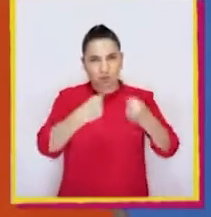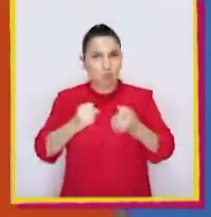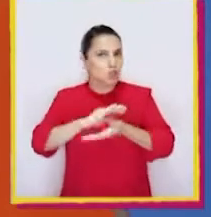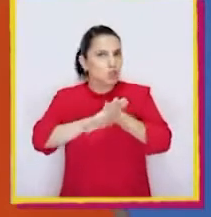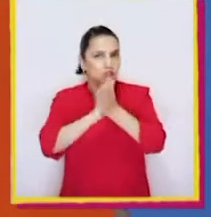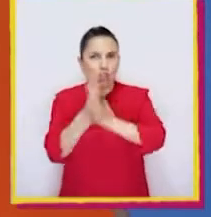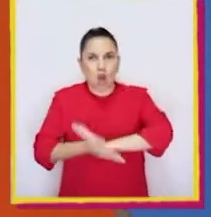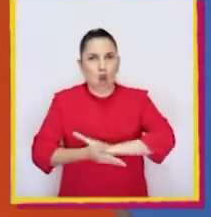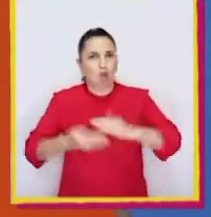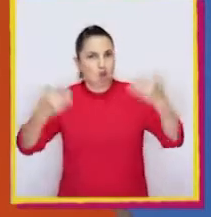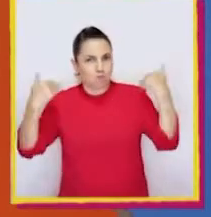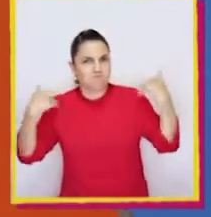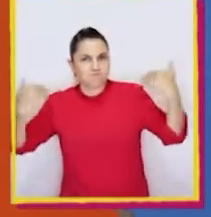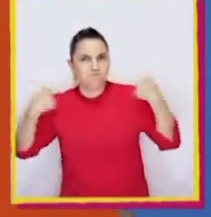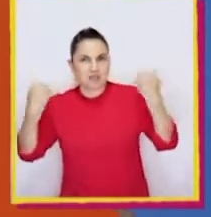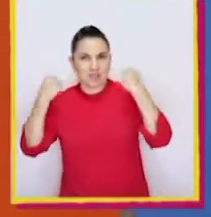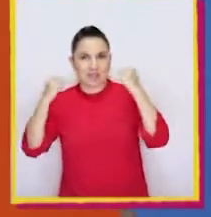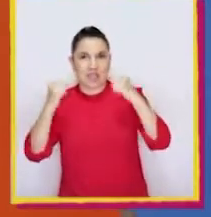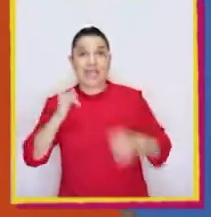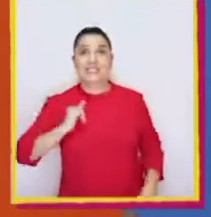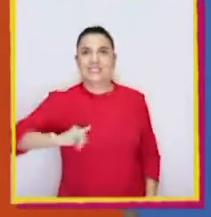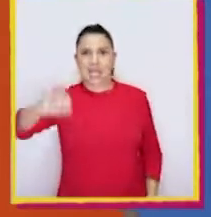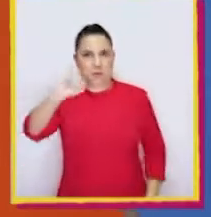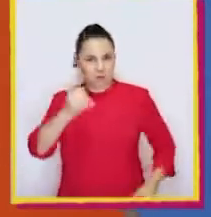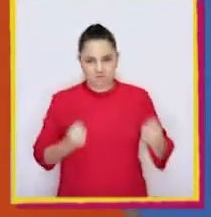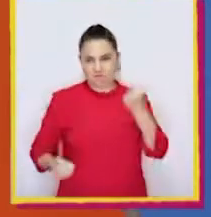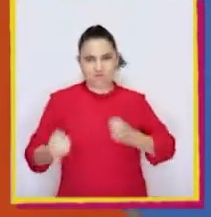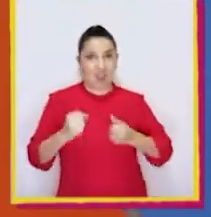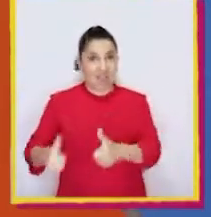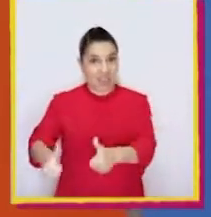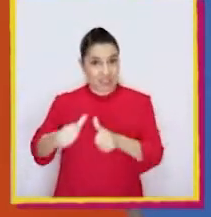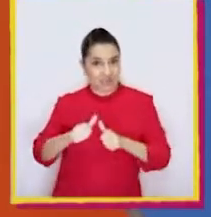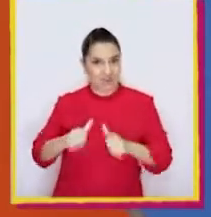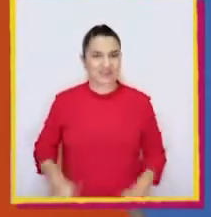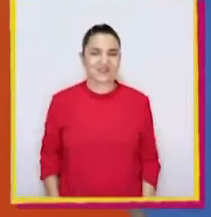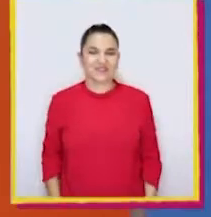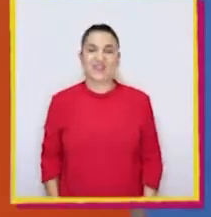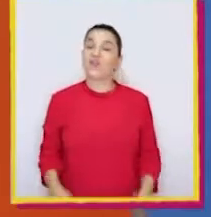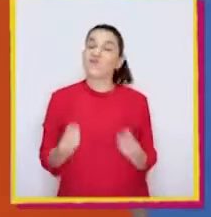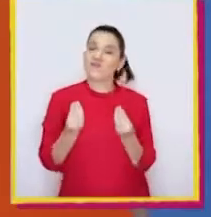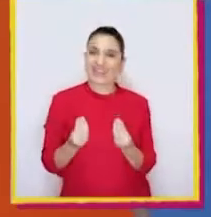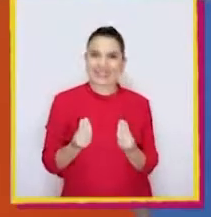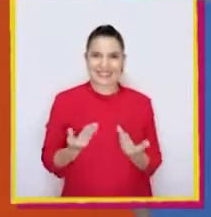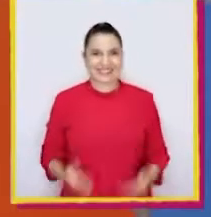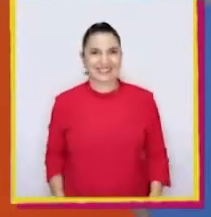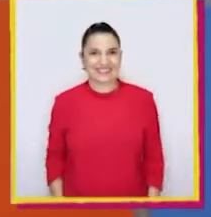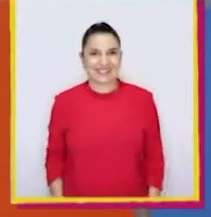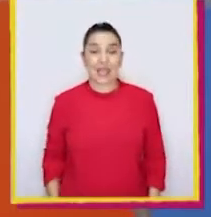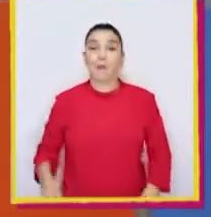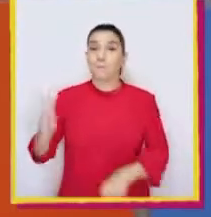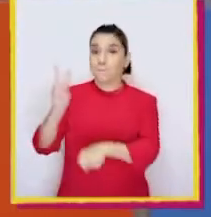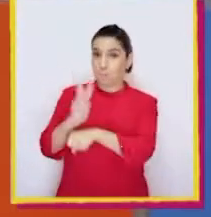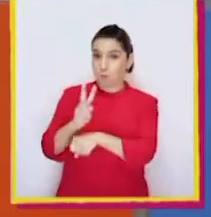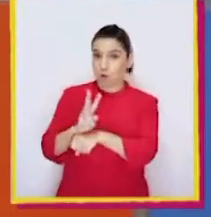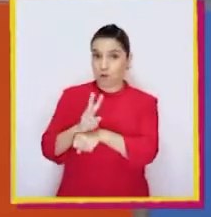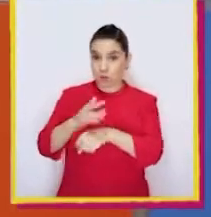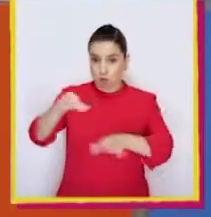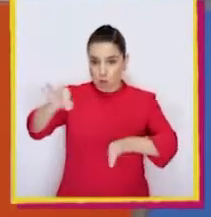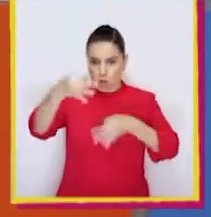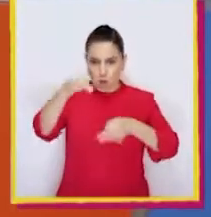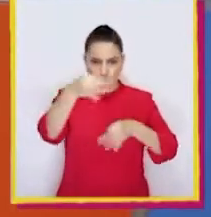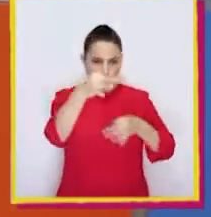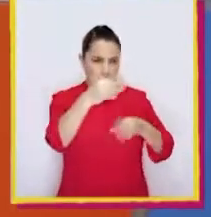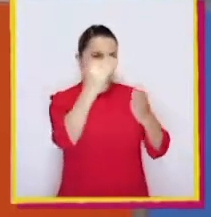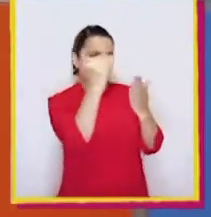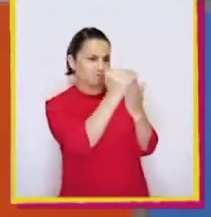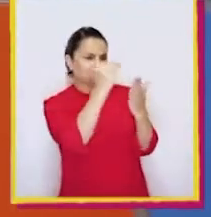involucra todo tipo de ejercicios y uno siempre se está moviendo y desafiándose. Bueno, mi entrenador me